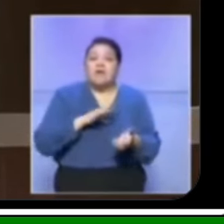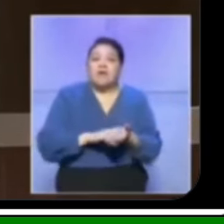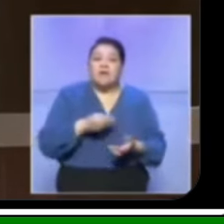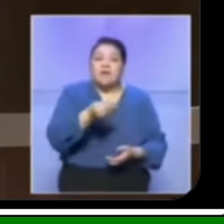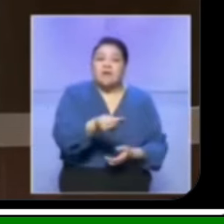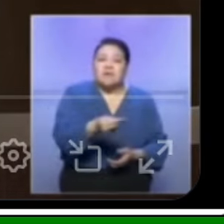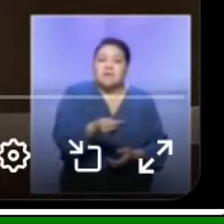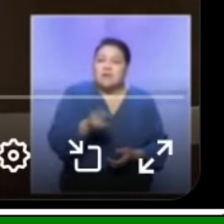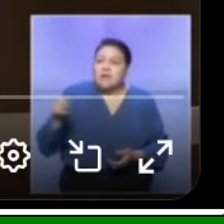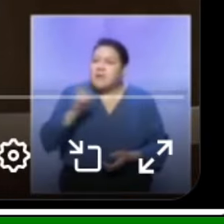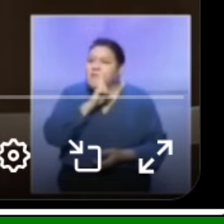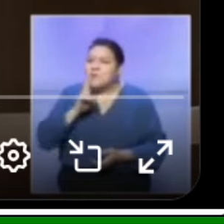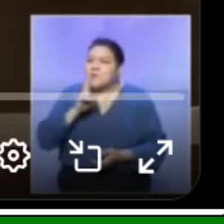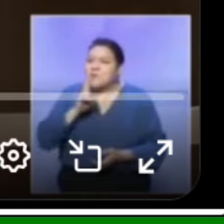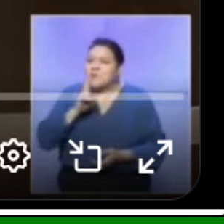Vaca.